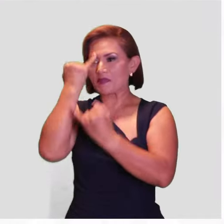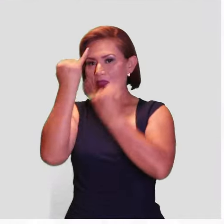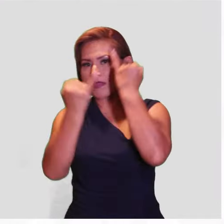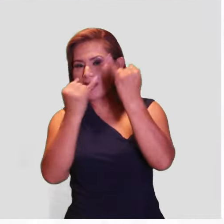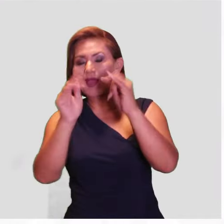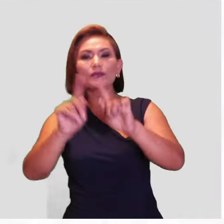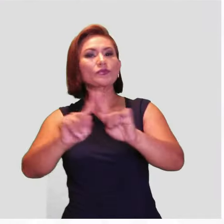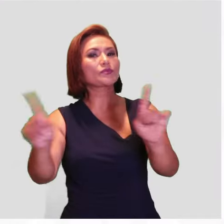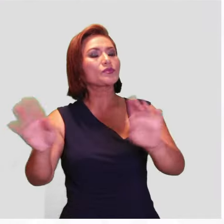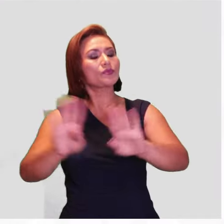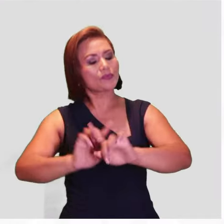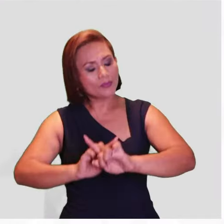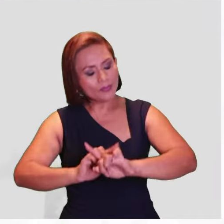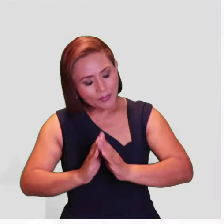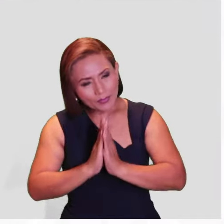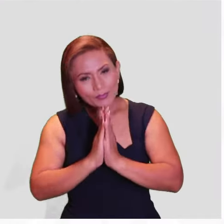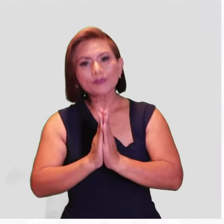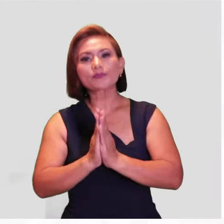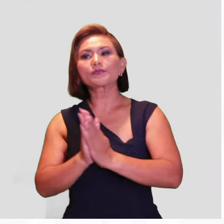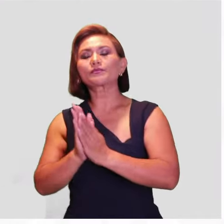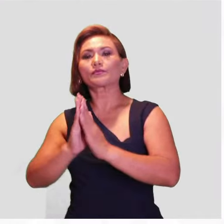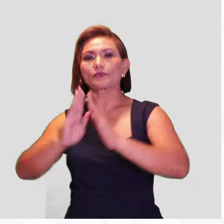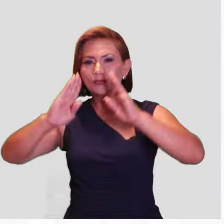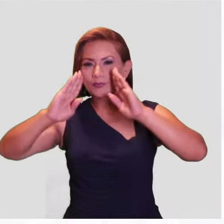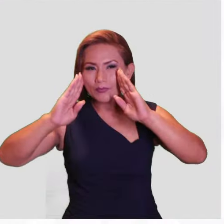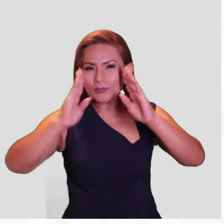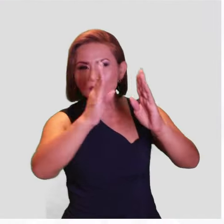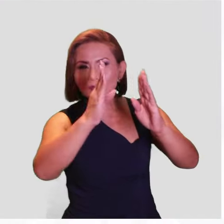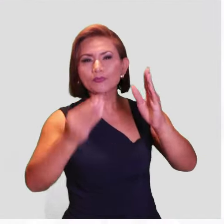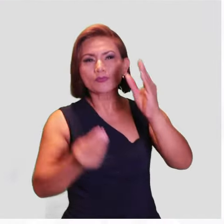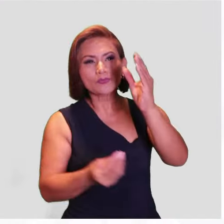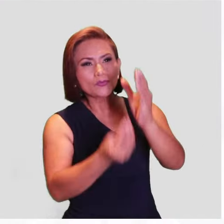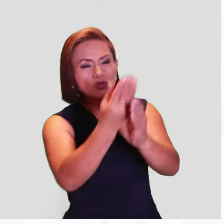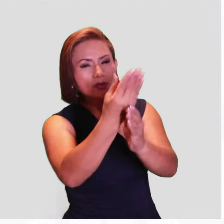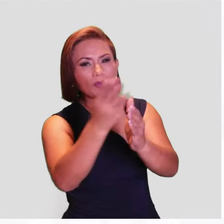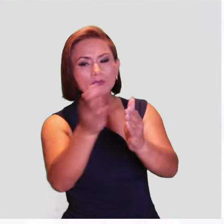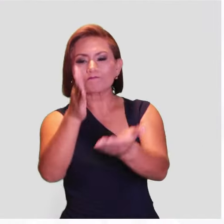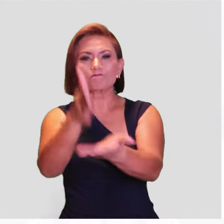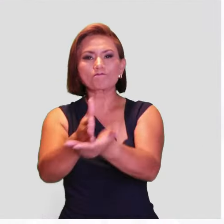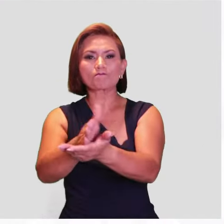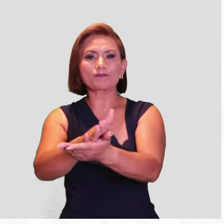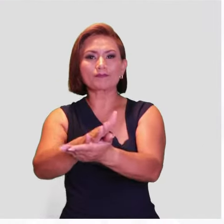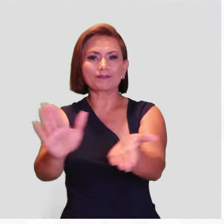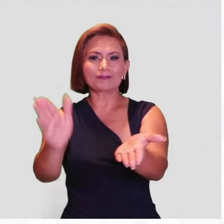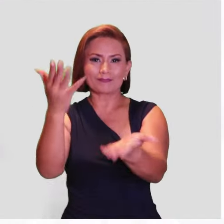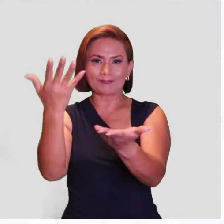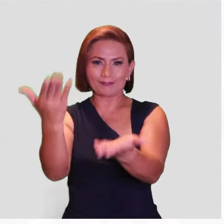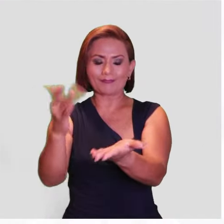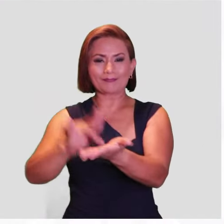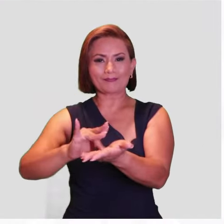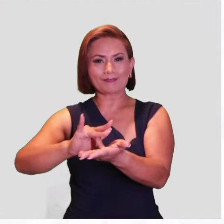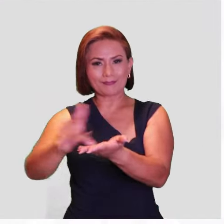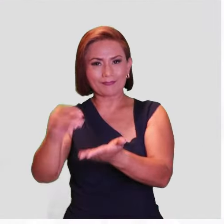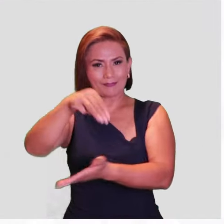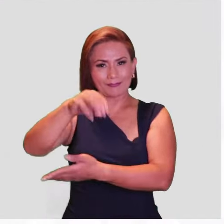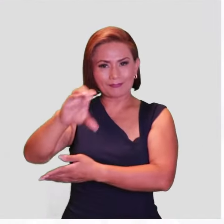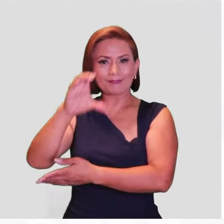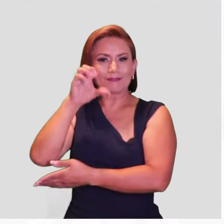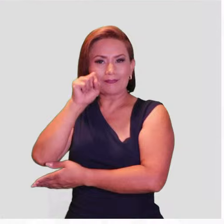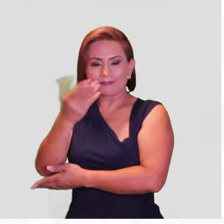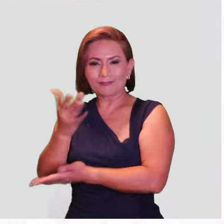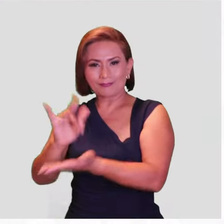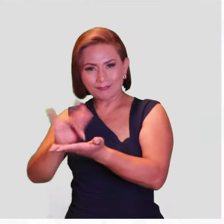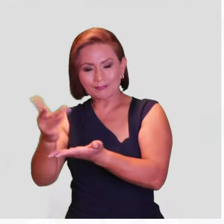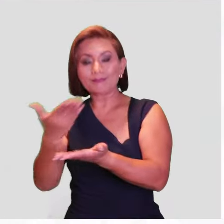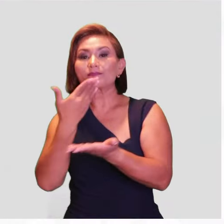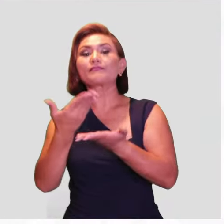proceso, tenemos la oportunidad de elegir un nuevo rumbo para... Gracias, candidato Víctor Manuel Rocha Basurto por Movimiento Ciudadano. Y